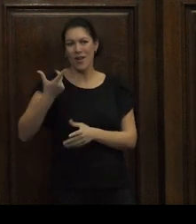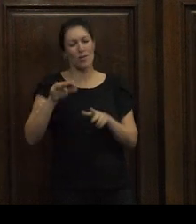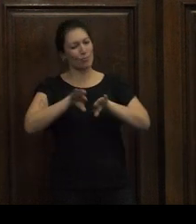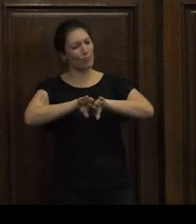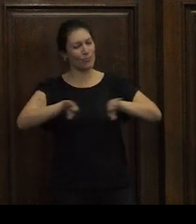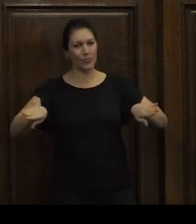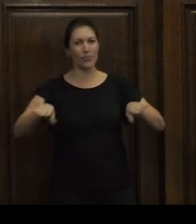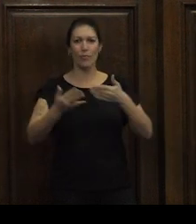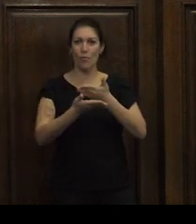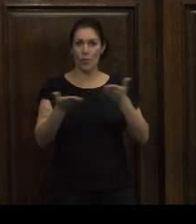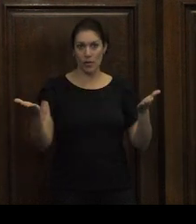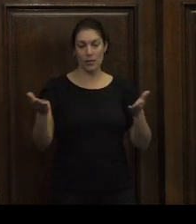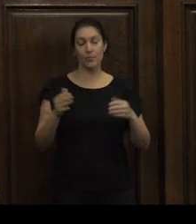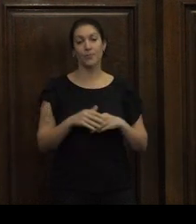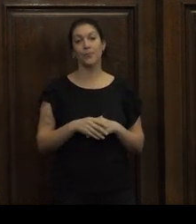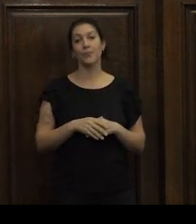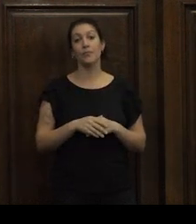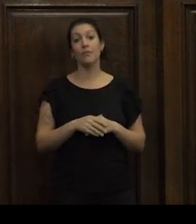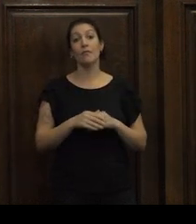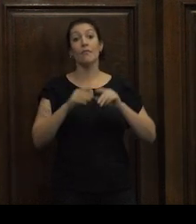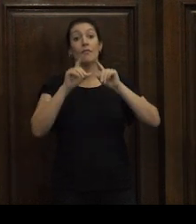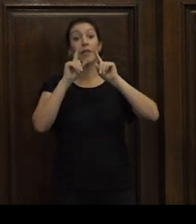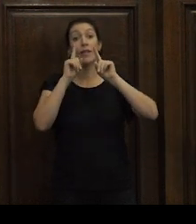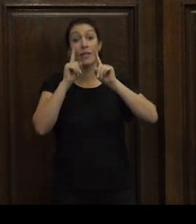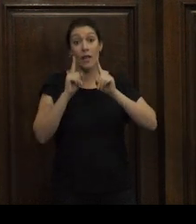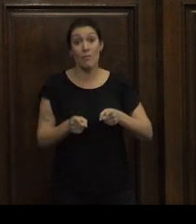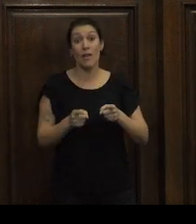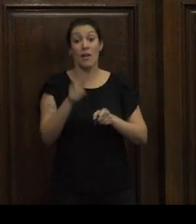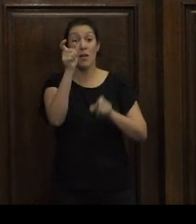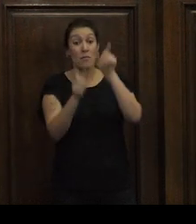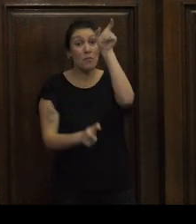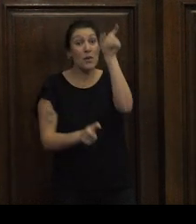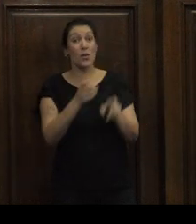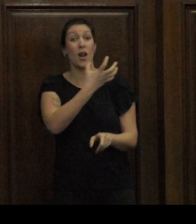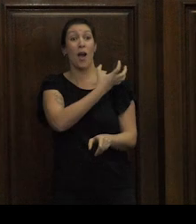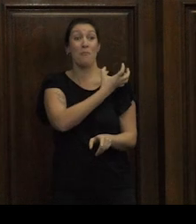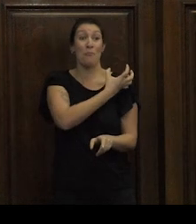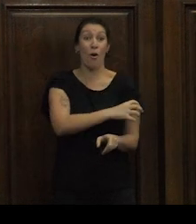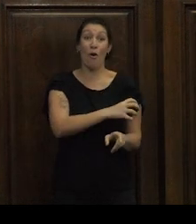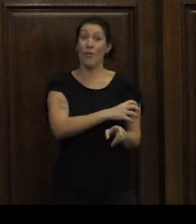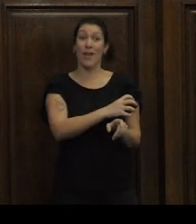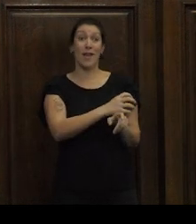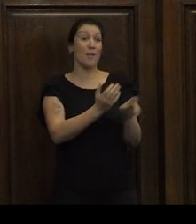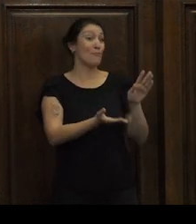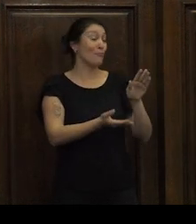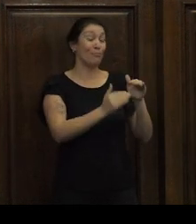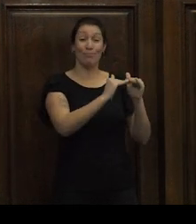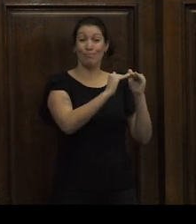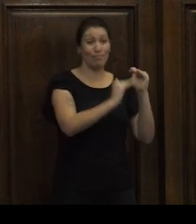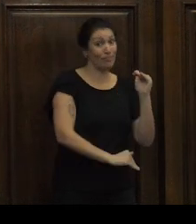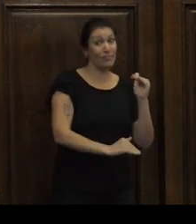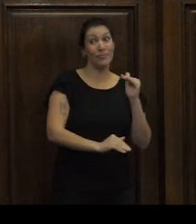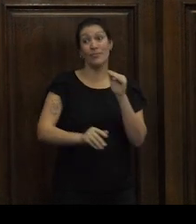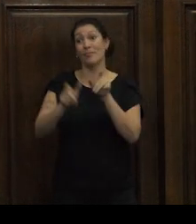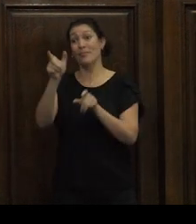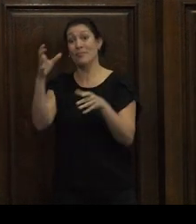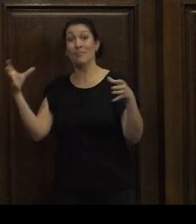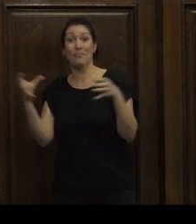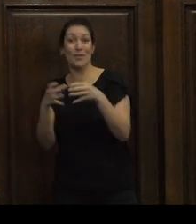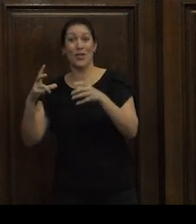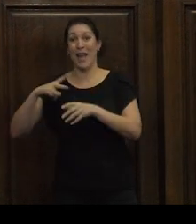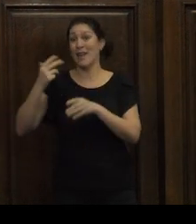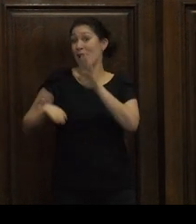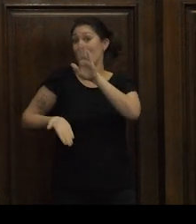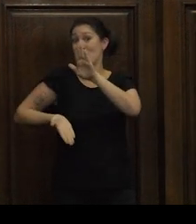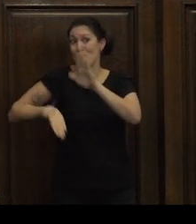ricos y podríamos decir incluso de los cada vez más pobres y los cada vez más ricos, porque todo eso está en aumento,